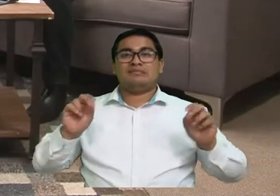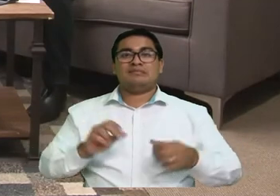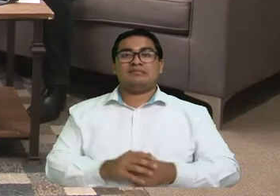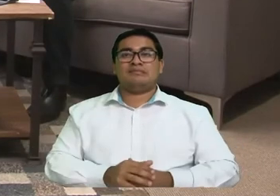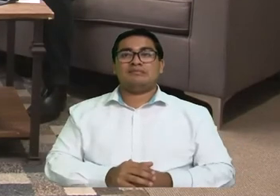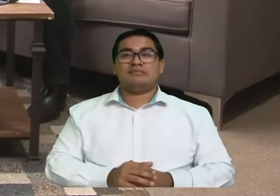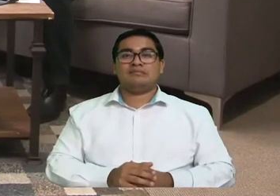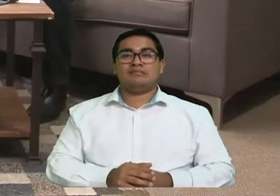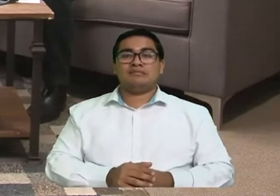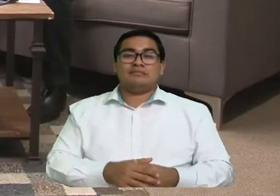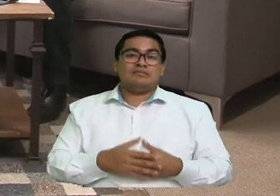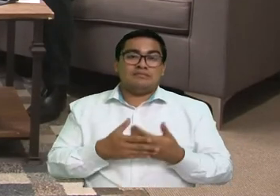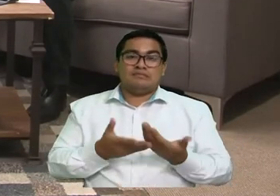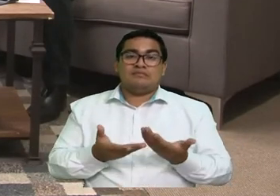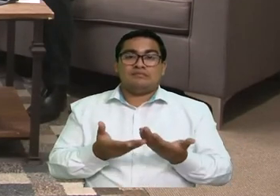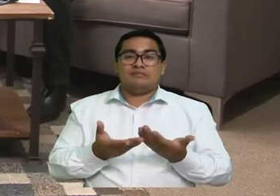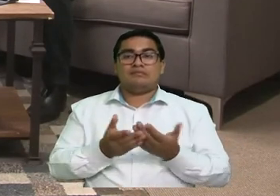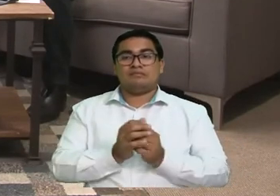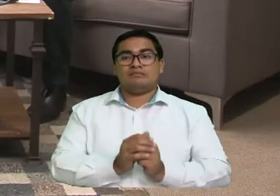entonces